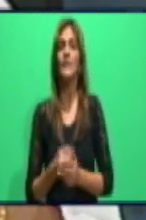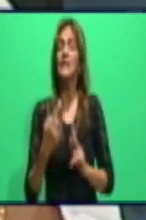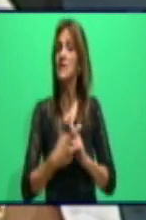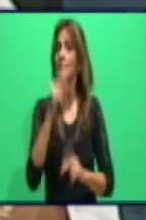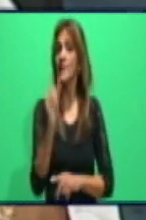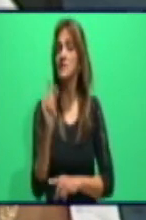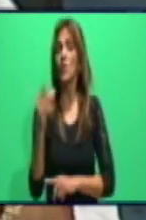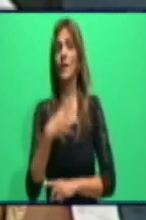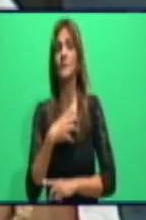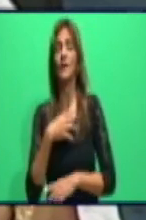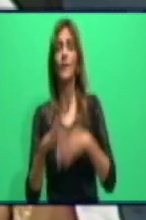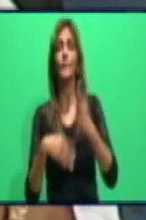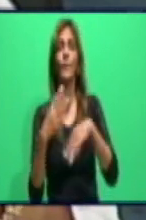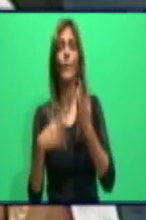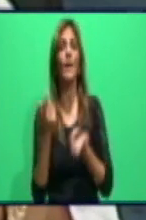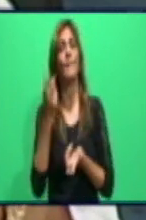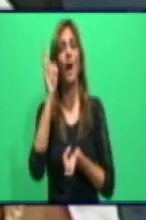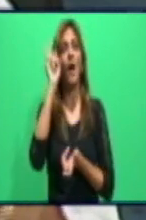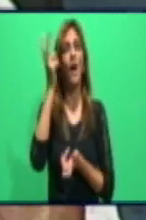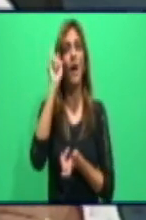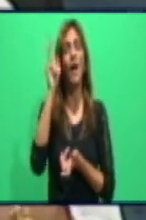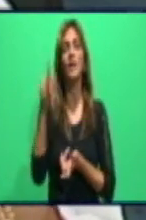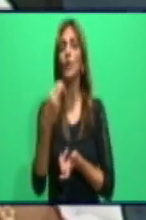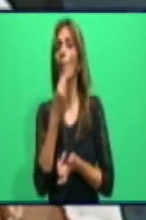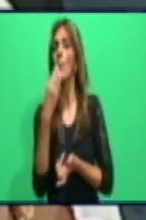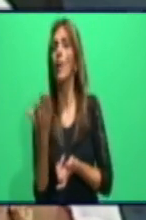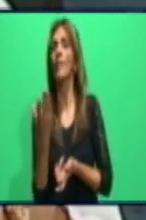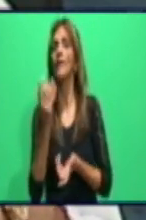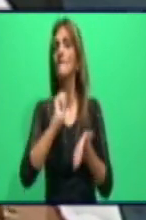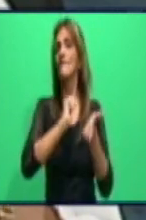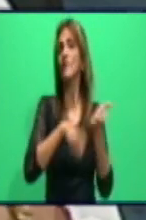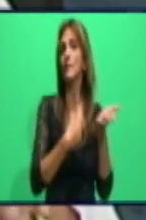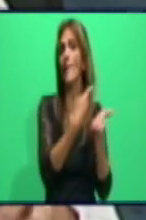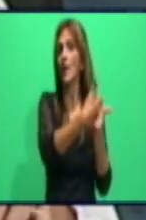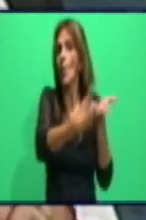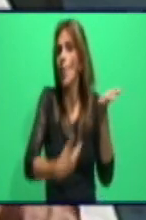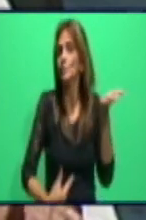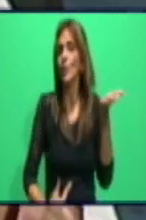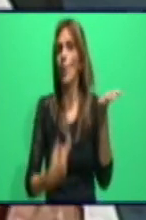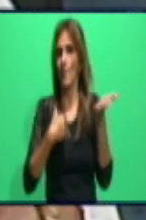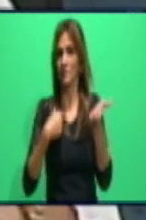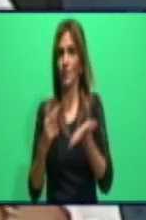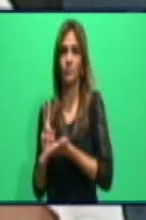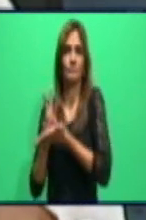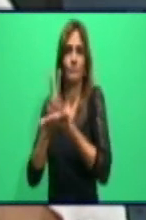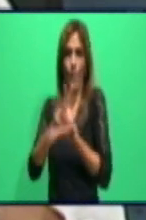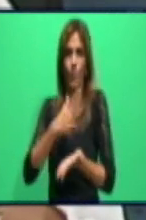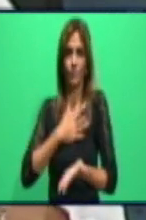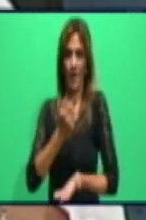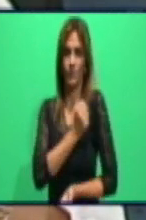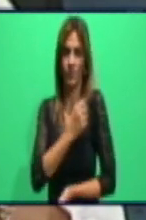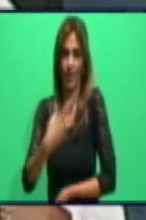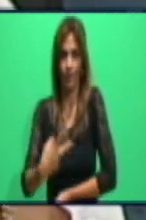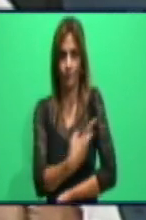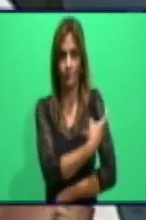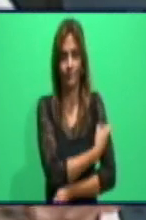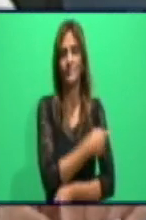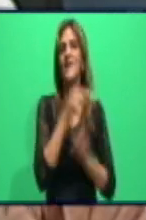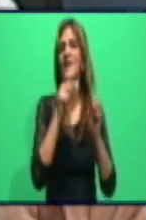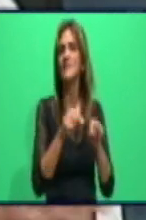que no les permita firmar un consentimiento informado esos son los 14 criterios de exclusión de la